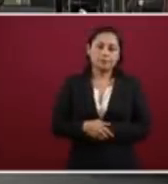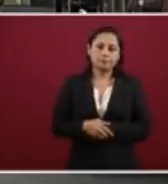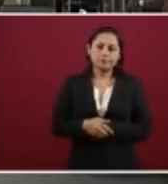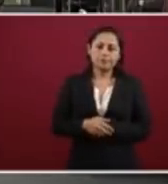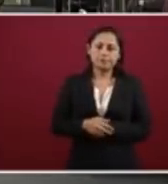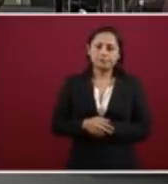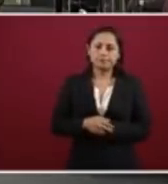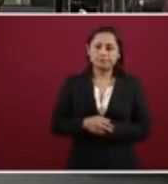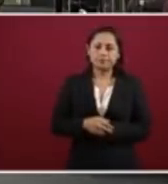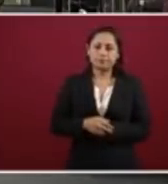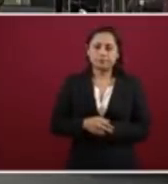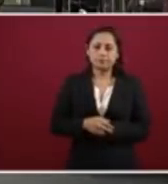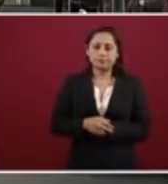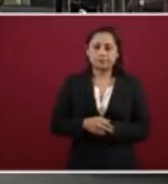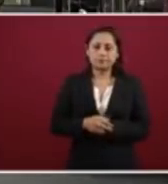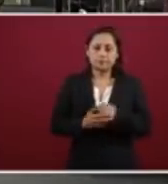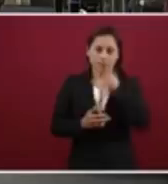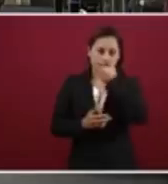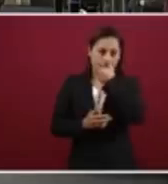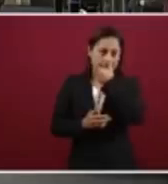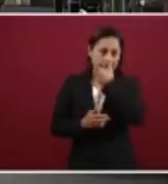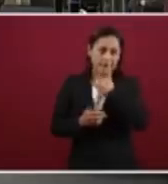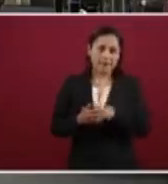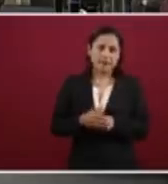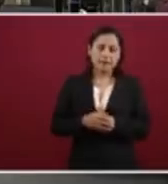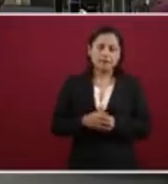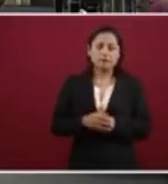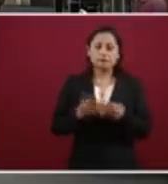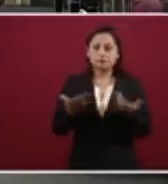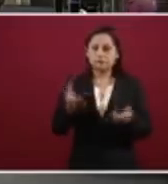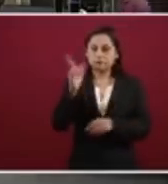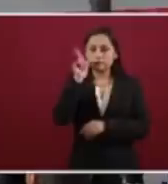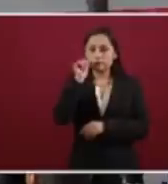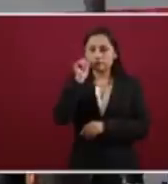Bueno, pues quedamos ya para mañana.